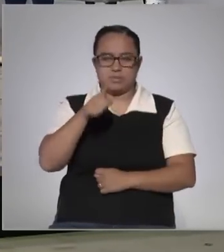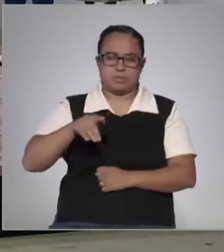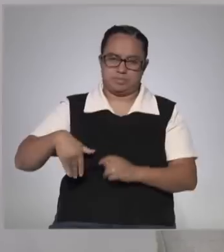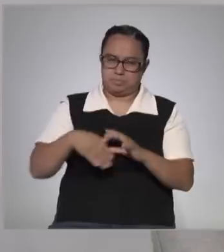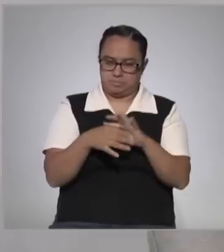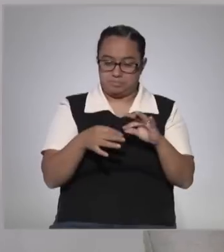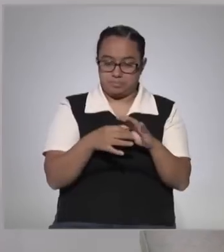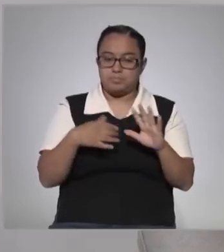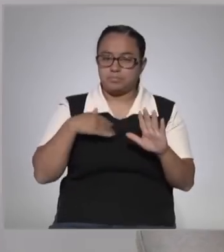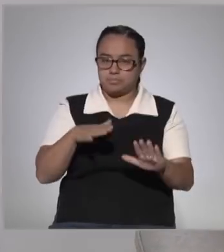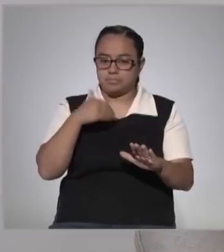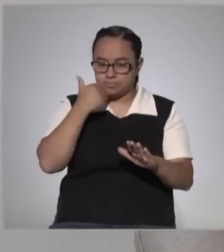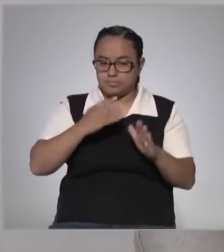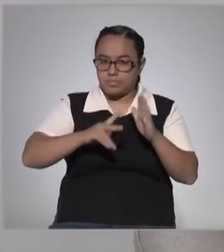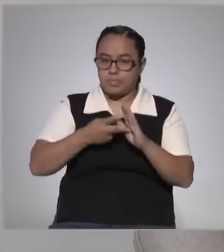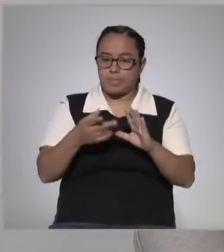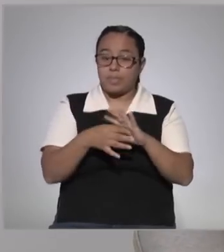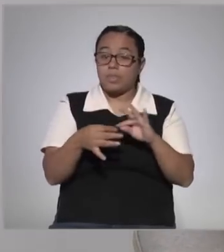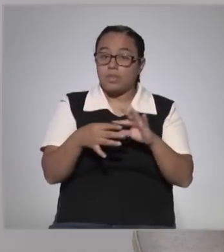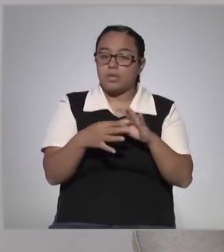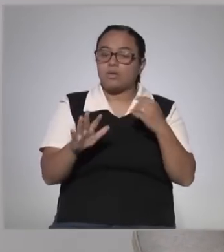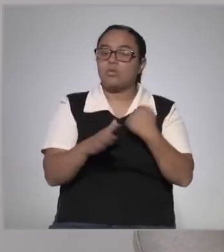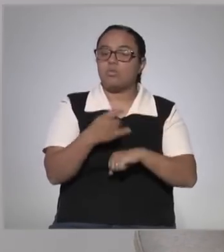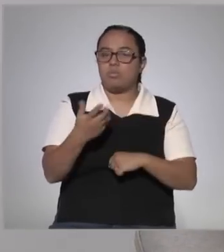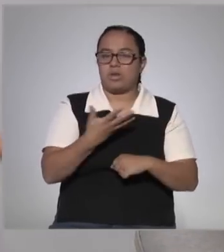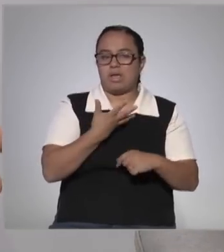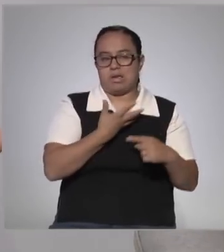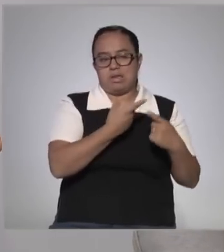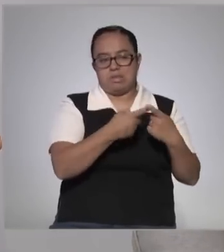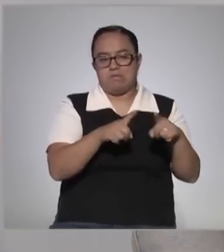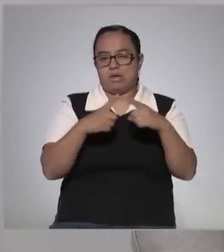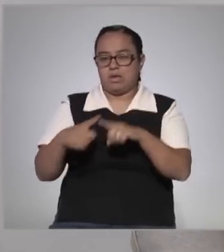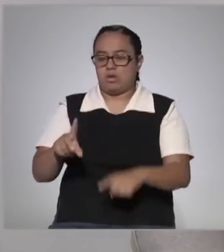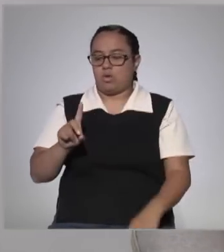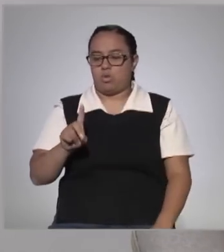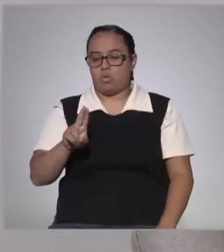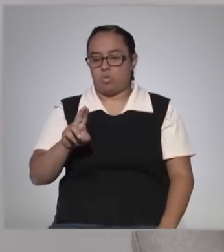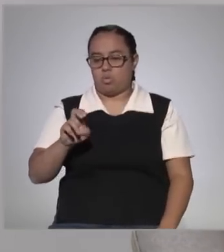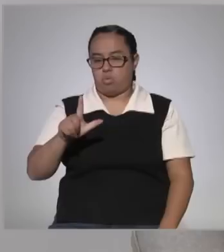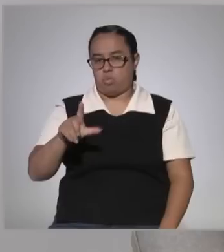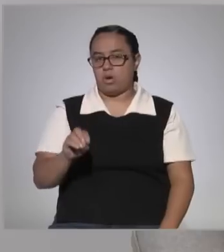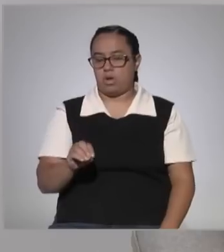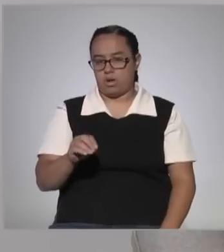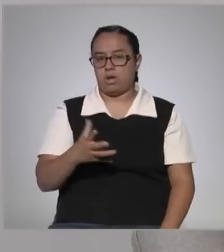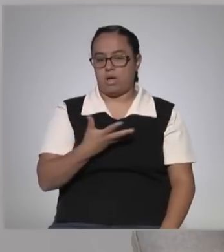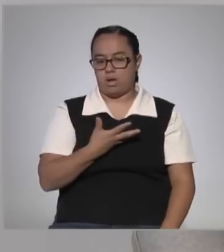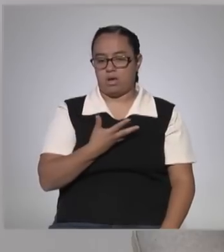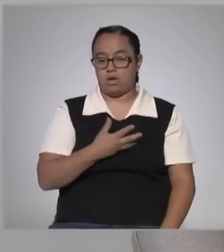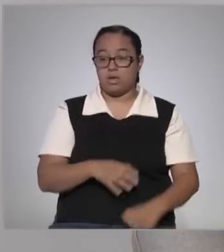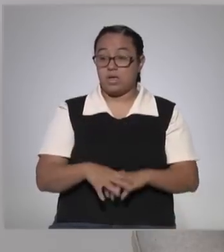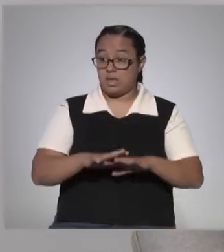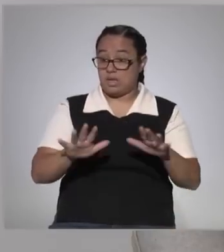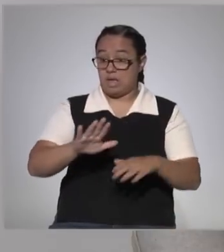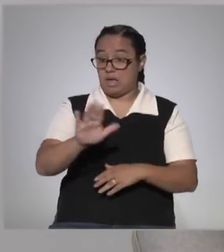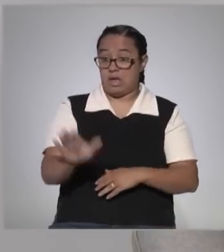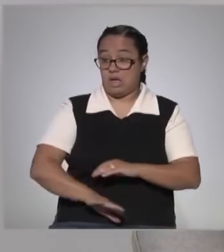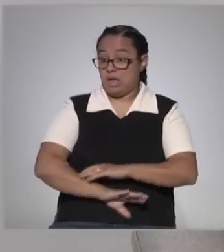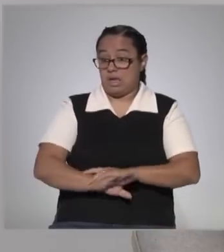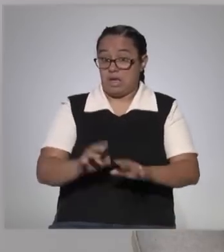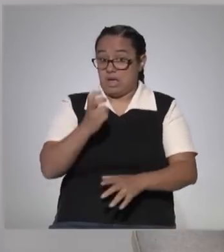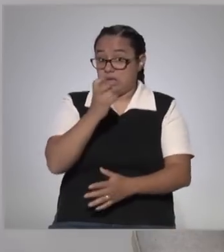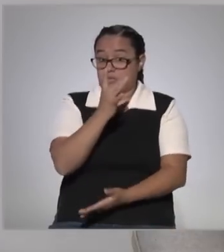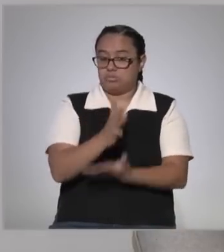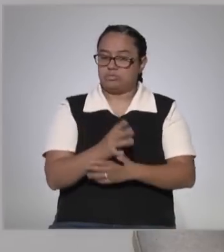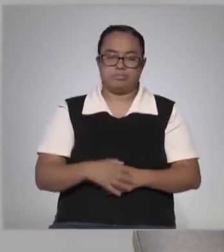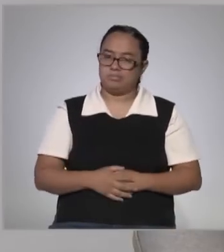mencionando, porque se viven varios duelos cuando una pareja se va. Claro. No solamente es que ya se fue la pareja, es, ok,